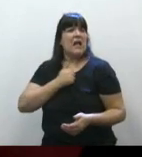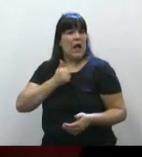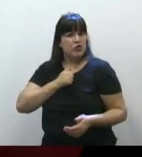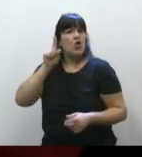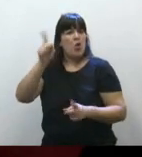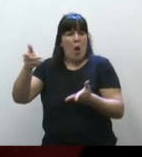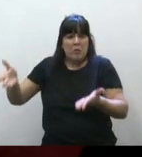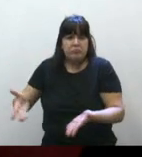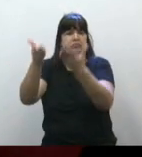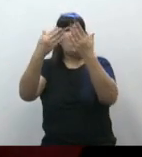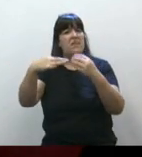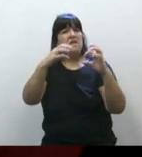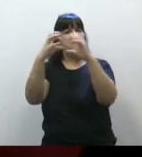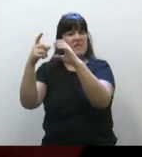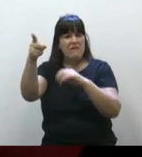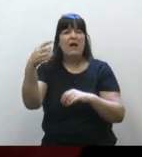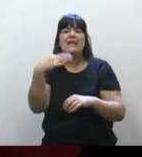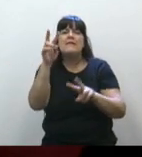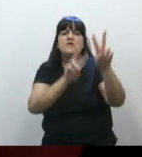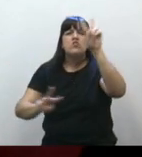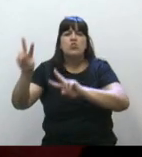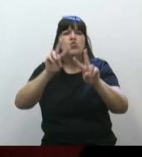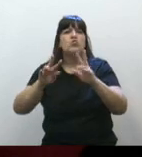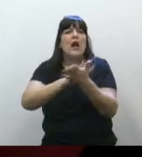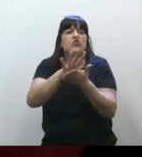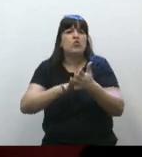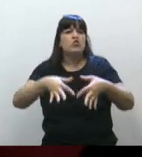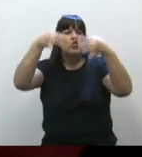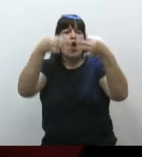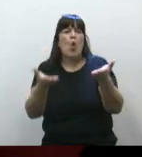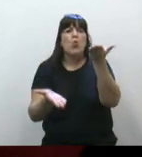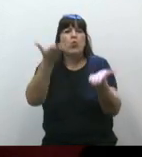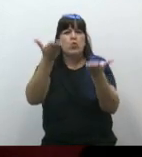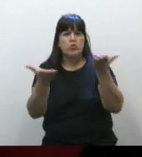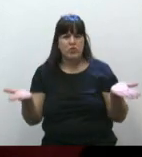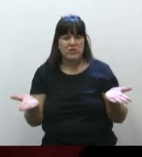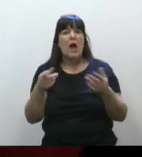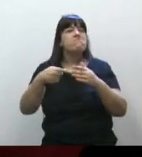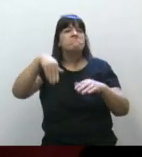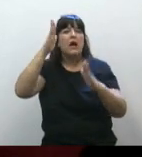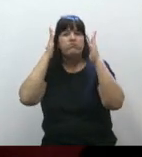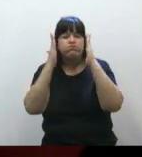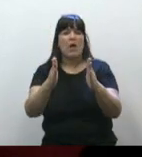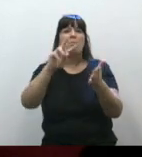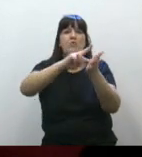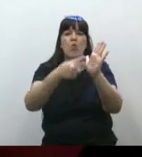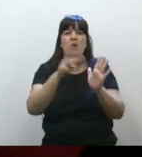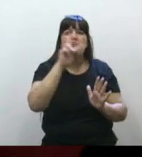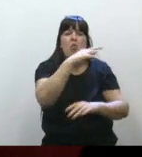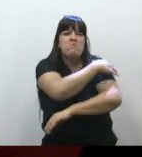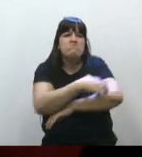dice tenemos que buscar una solución más justa para este tema fundamentalmente para atender el problema de las mujeres sin